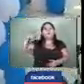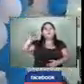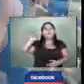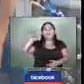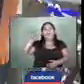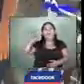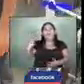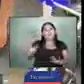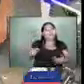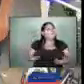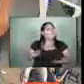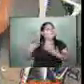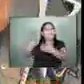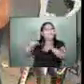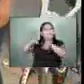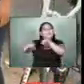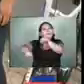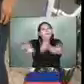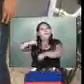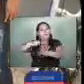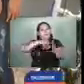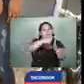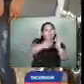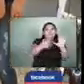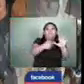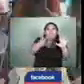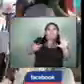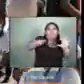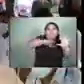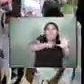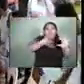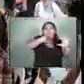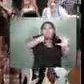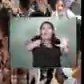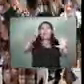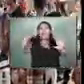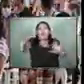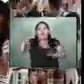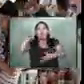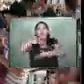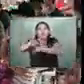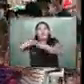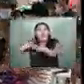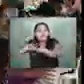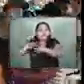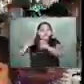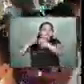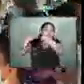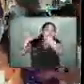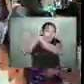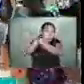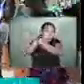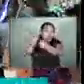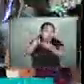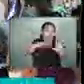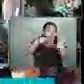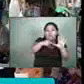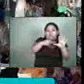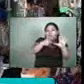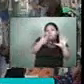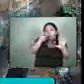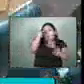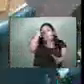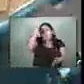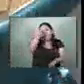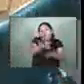de las cinco personas beneficiadas en la entrega de una bicicleta por parte de la organización ambientalista. Ella es parte de una